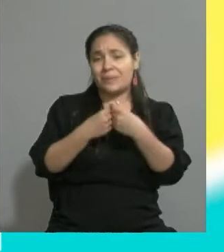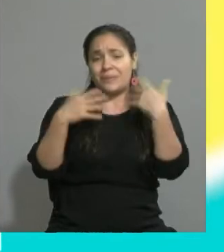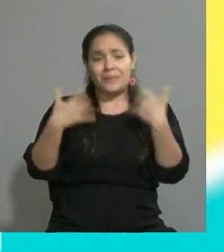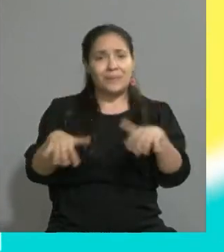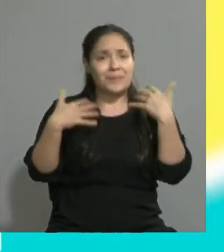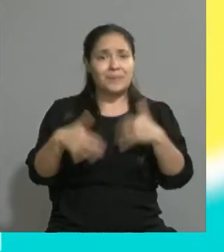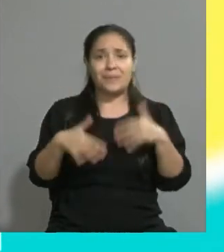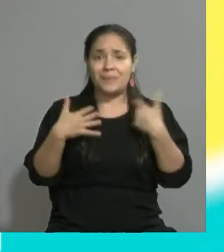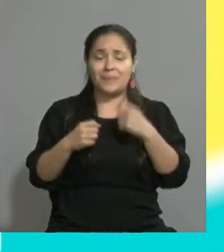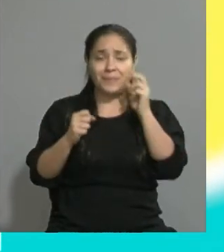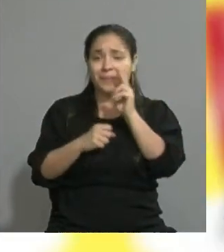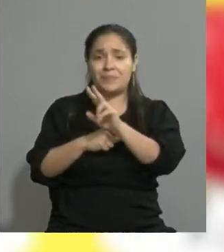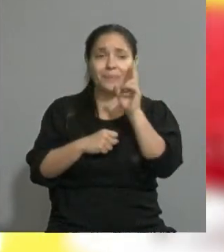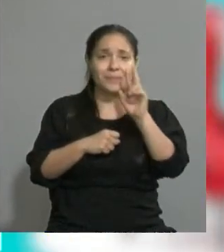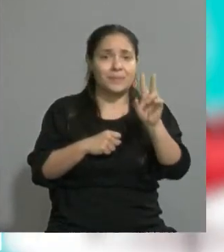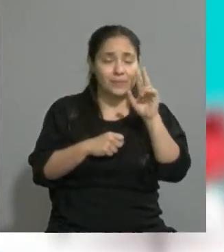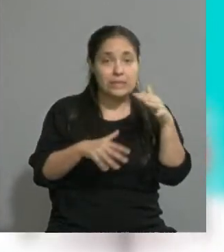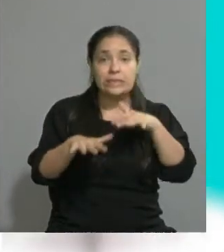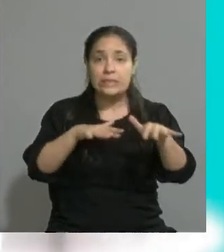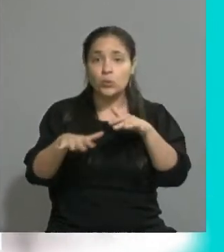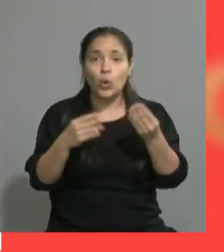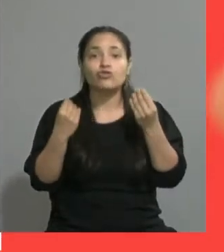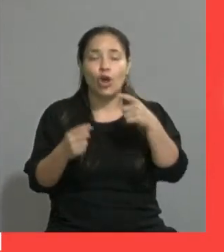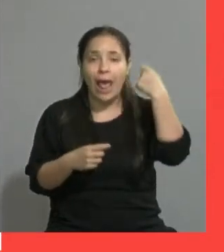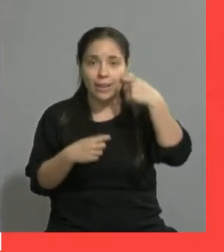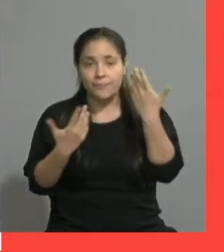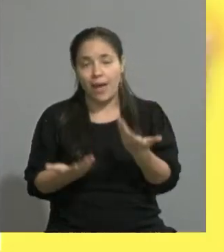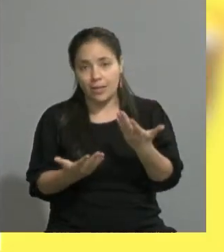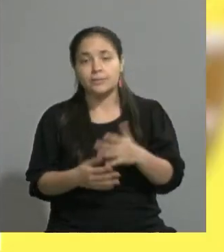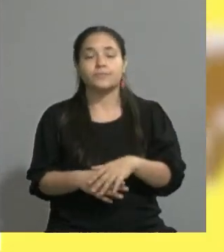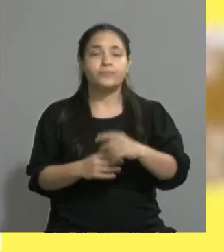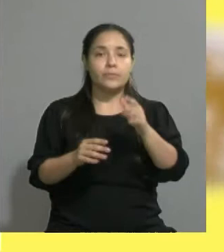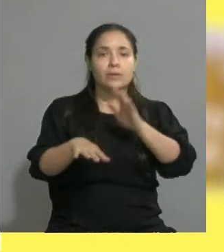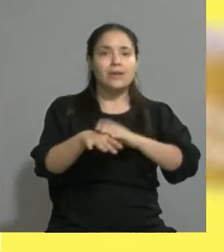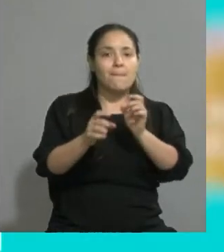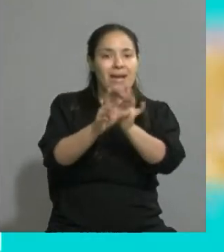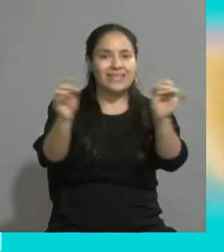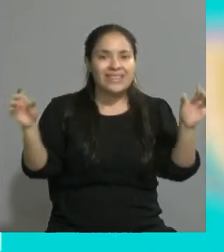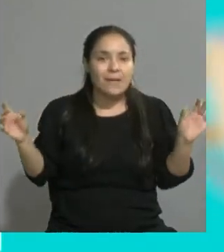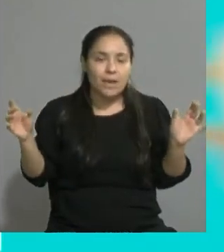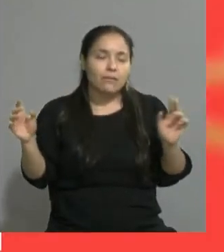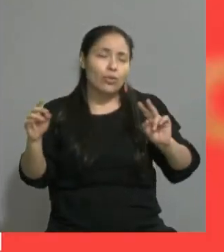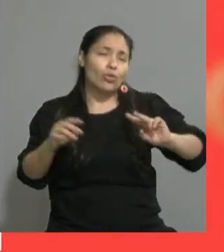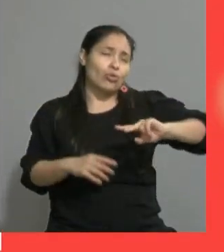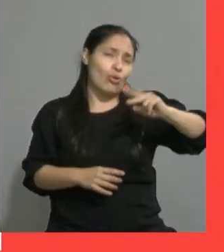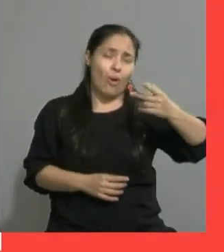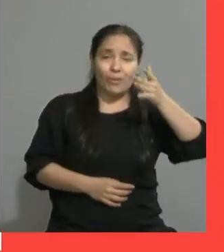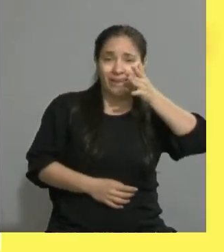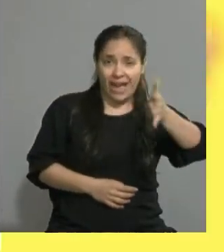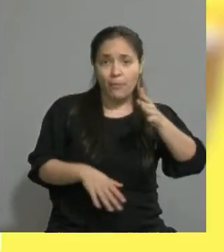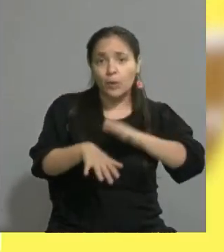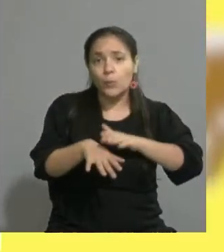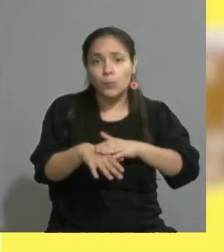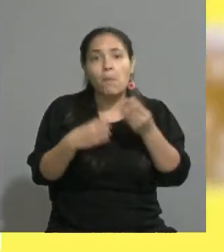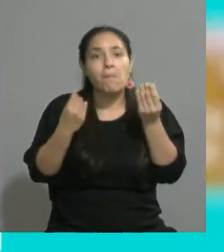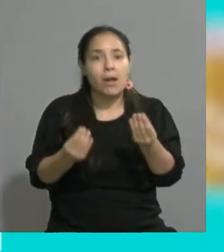realmente abrumados de lo que está sucediendo con los animales. La pandemia agudizó también este problema porque